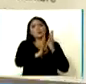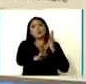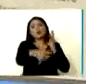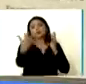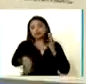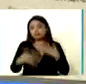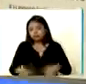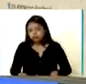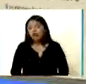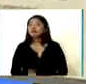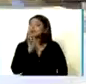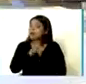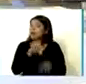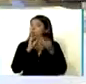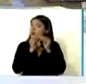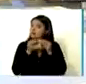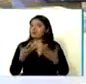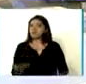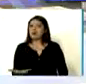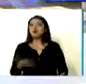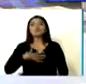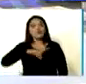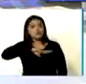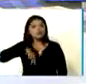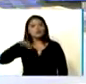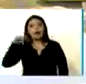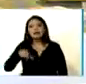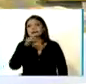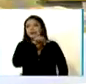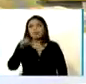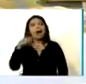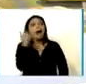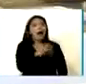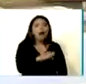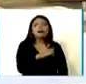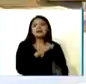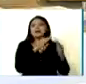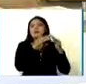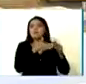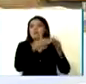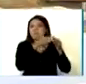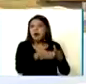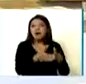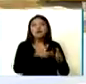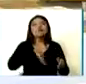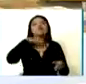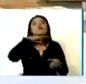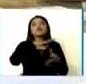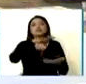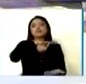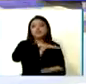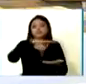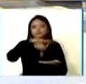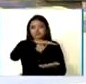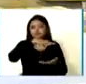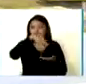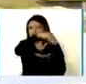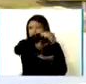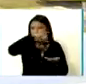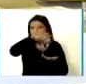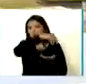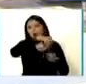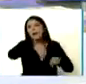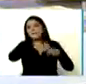Esto es un flagelo que hay que corregir, Merlin, porque nosotros acá todas las semanas decimos, mira, llegó tal buque, tal embarcación con, sí, tantas toneladas de trigo, trigo panadero,